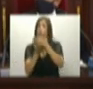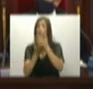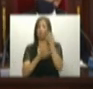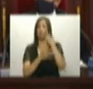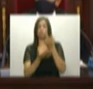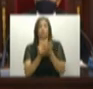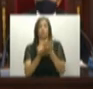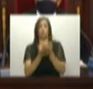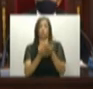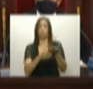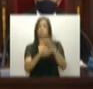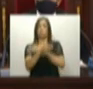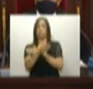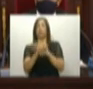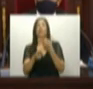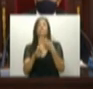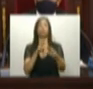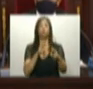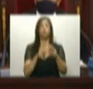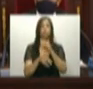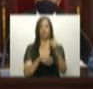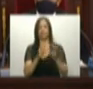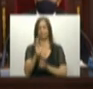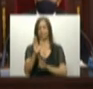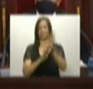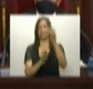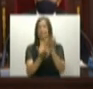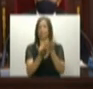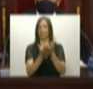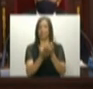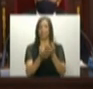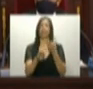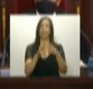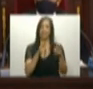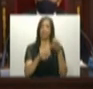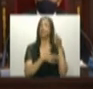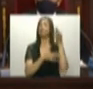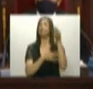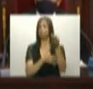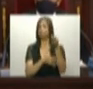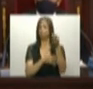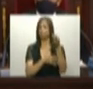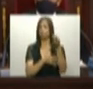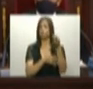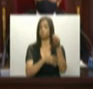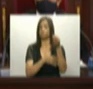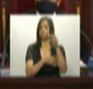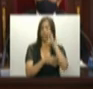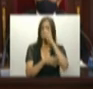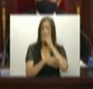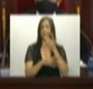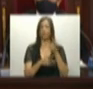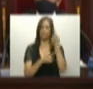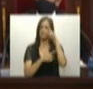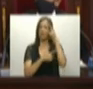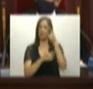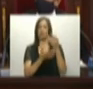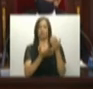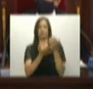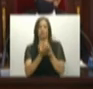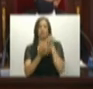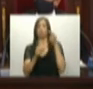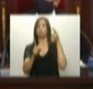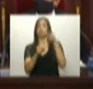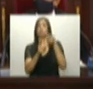sentido yo una de las expectativas que me parece que deben salir que venían pensando